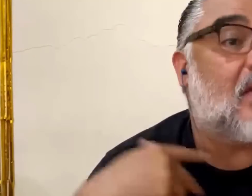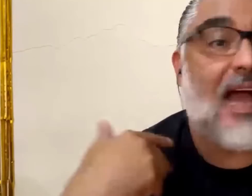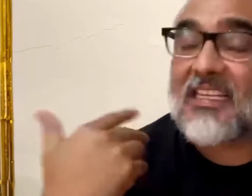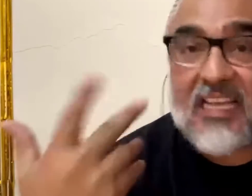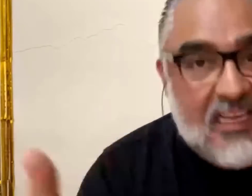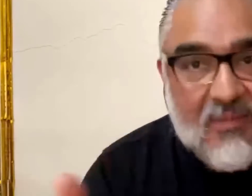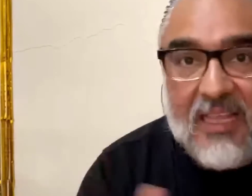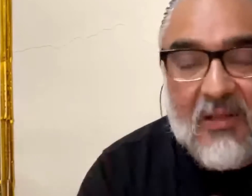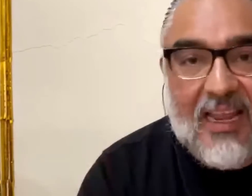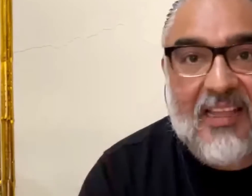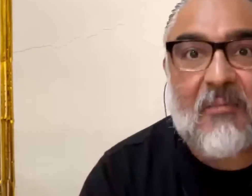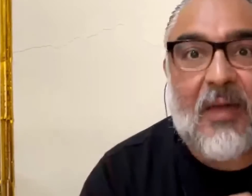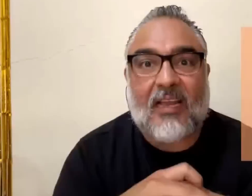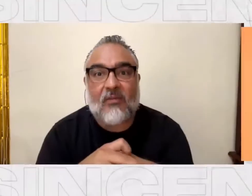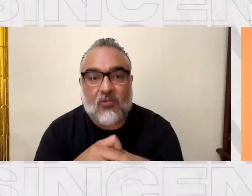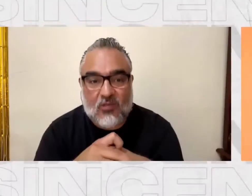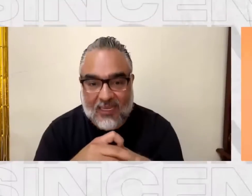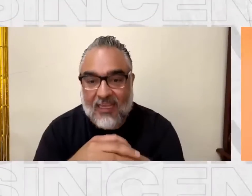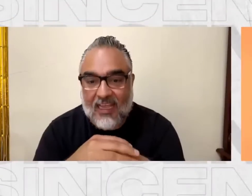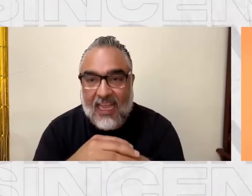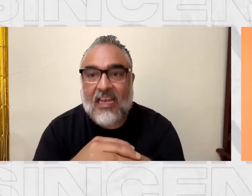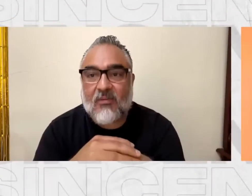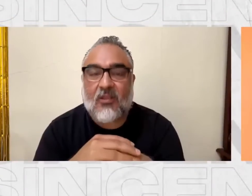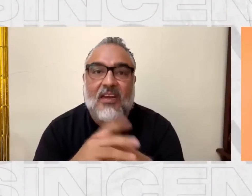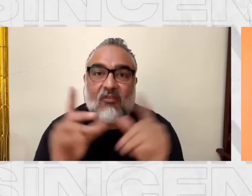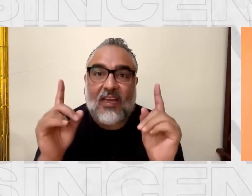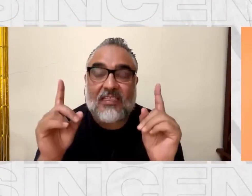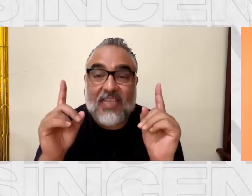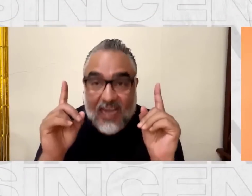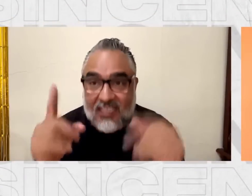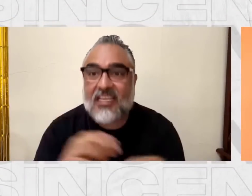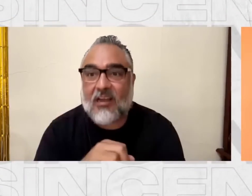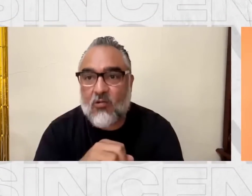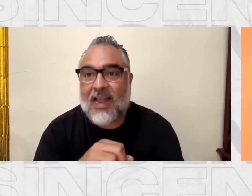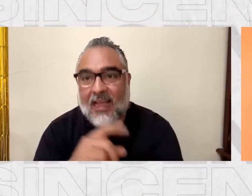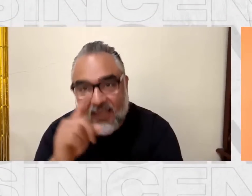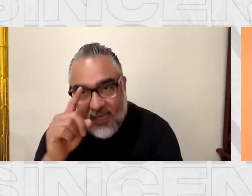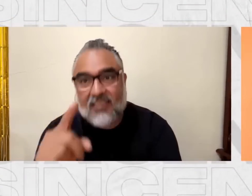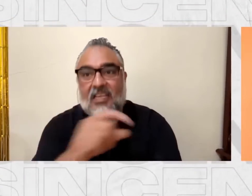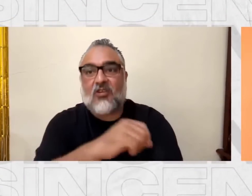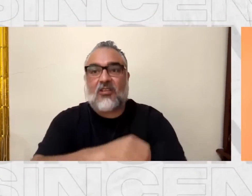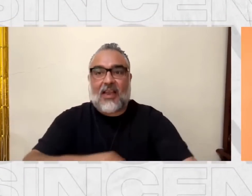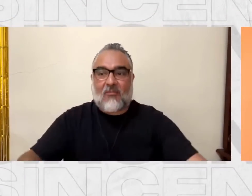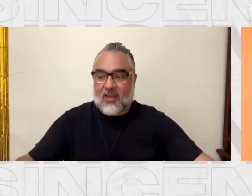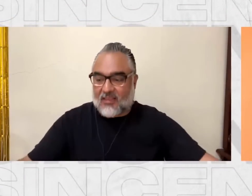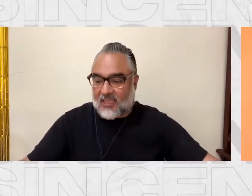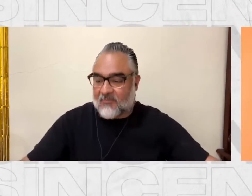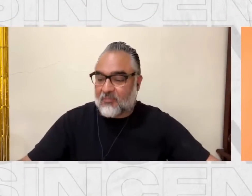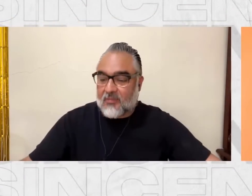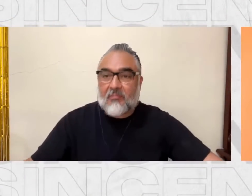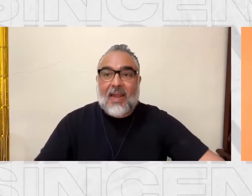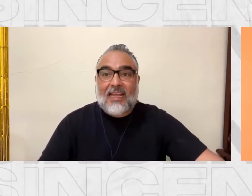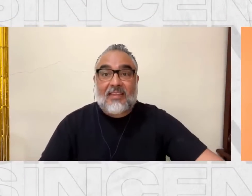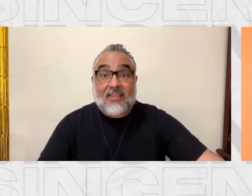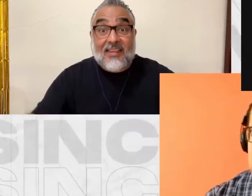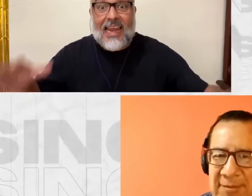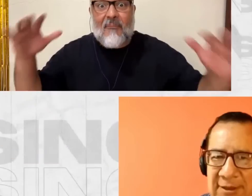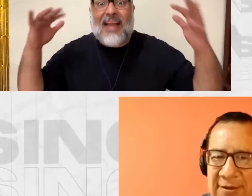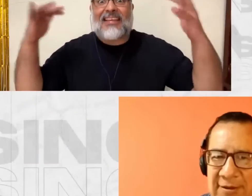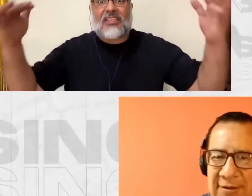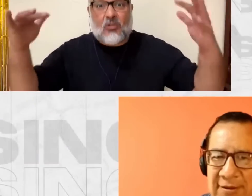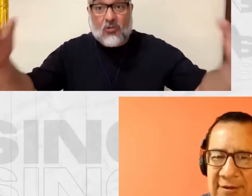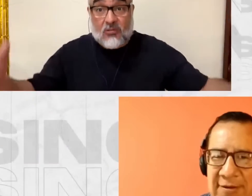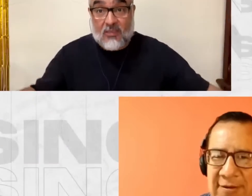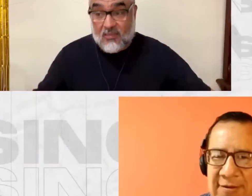mañana. Hay que seguir invitando a la gente para que busque el libro de referencia García Luna, El Señor de la Muerte, para que entiendan